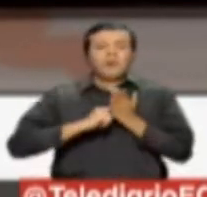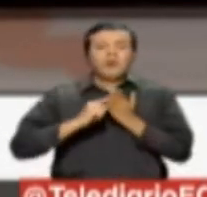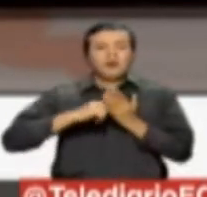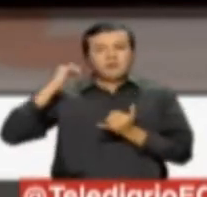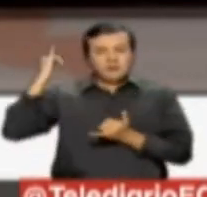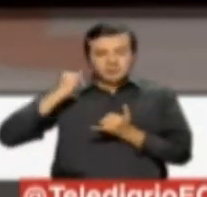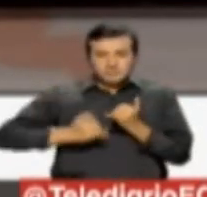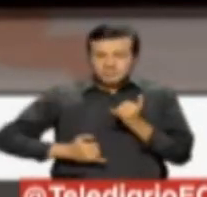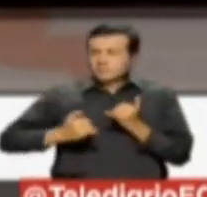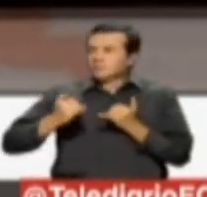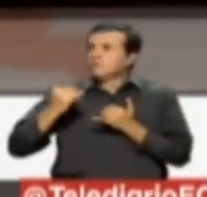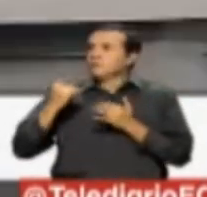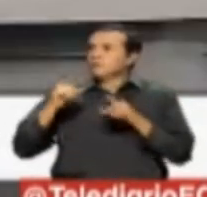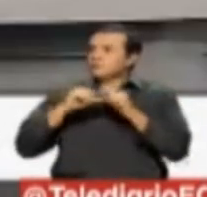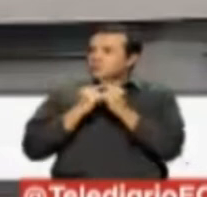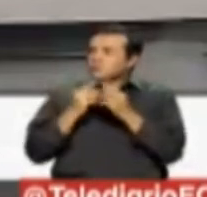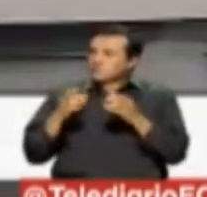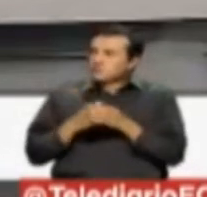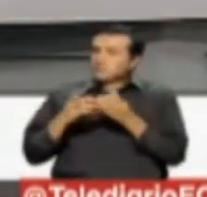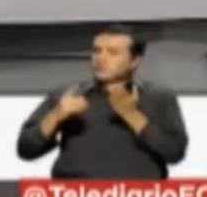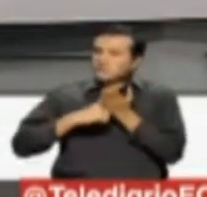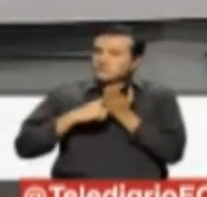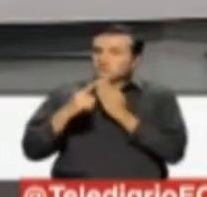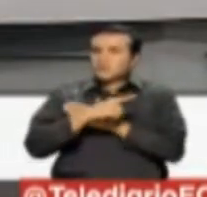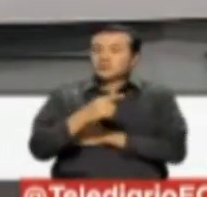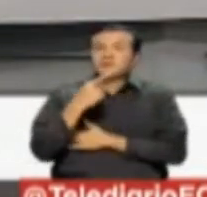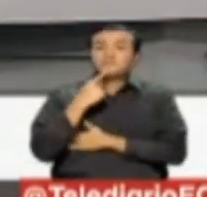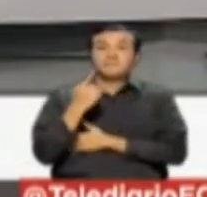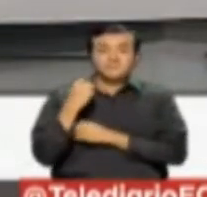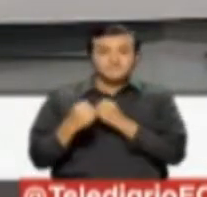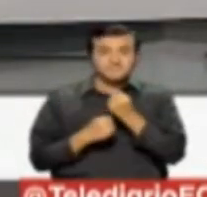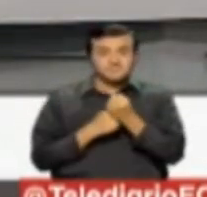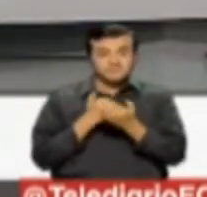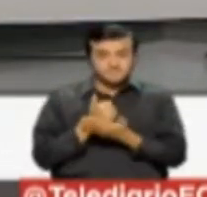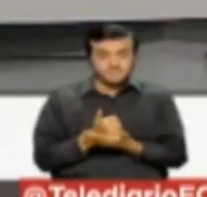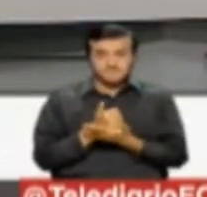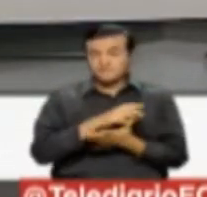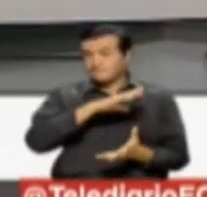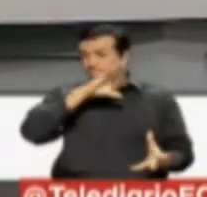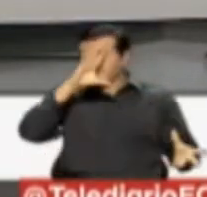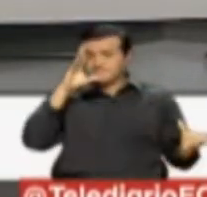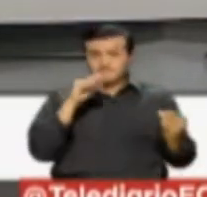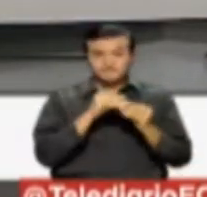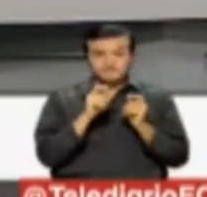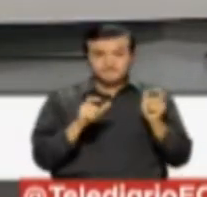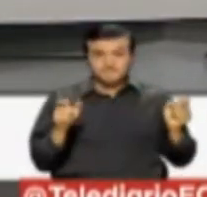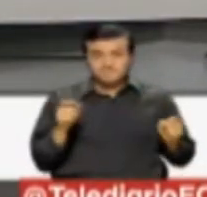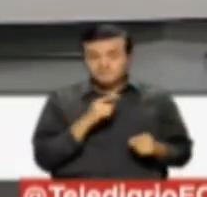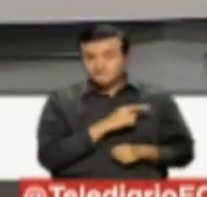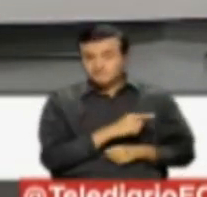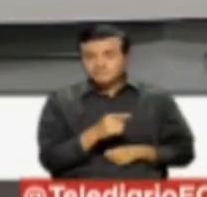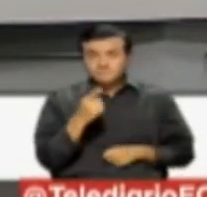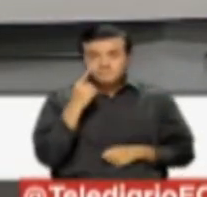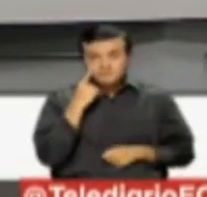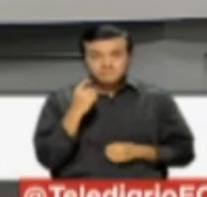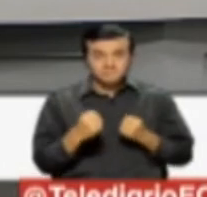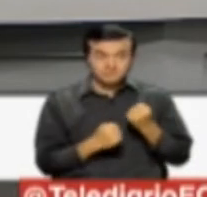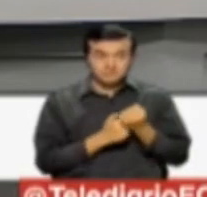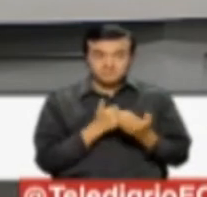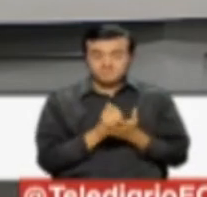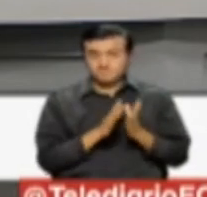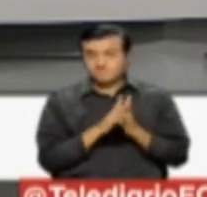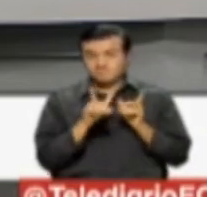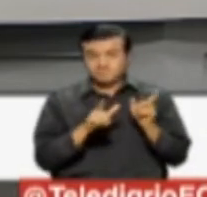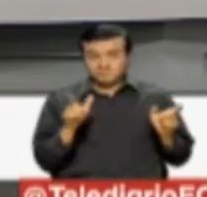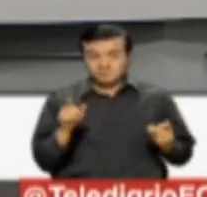será el que mesas temáticas que usted mencionaba permitirá recoger también los aportes valiosos